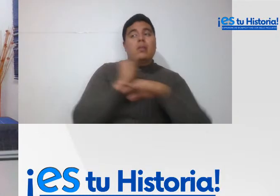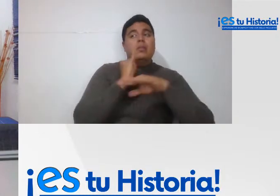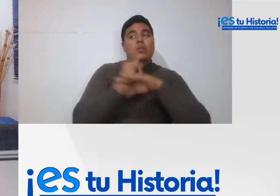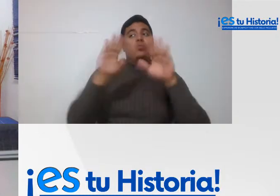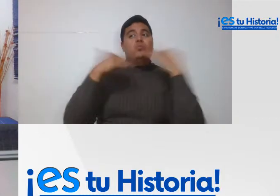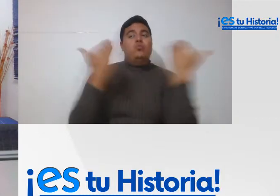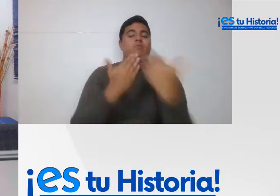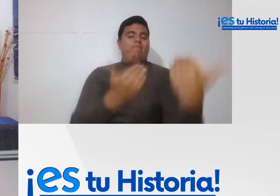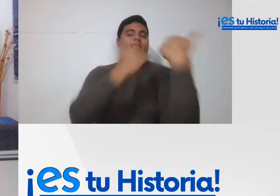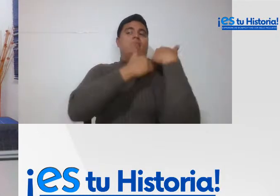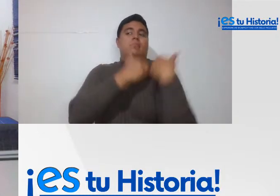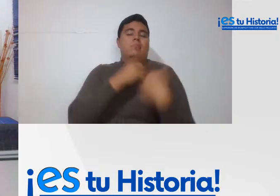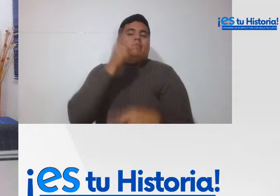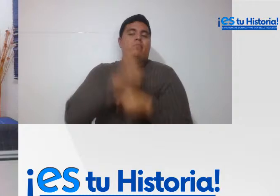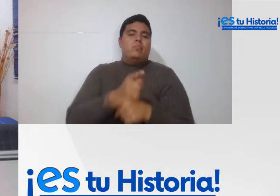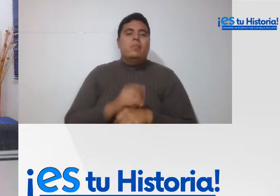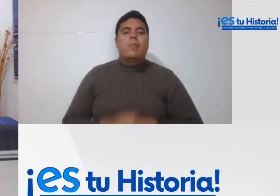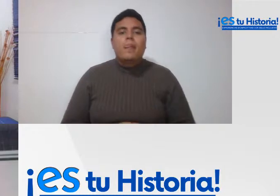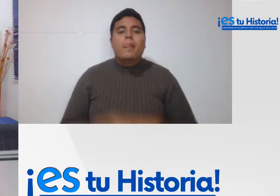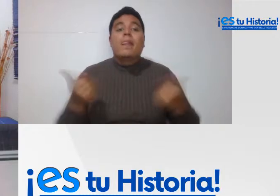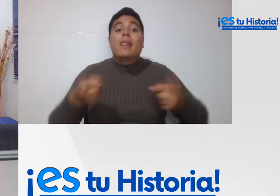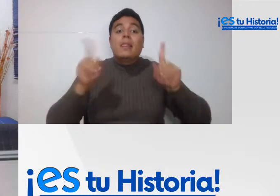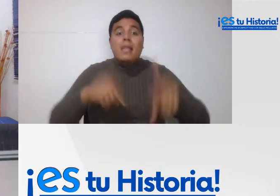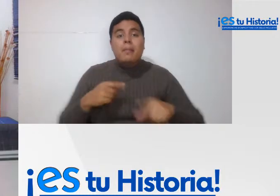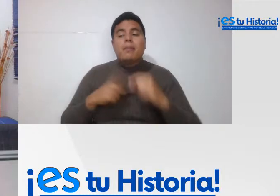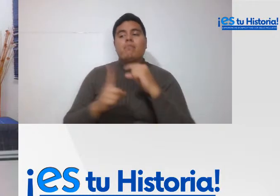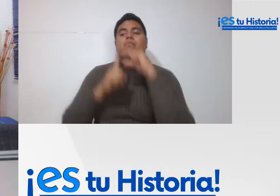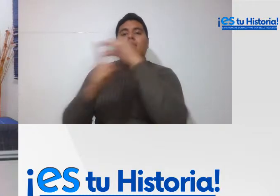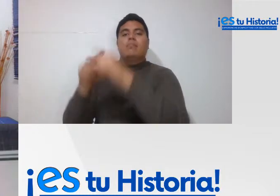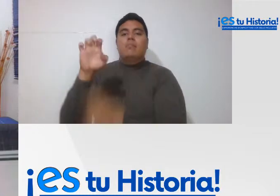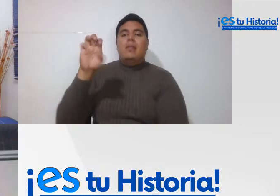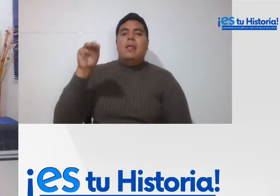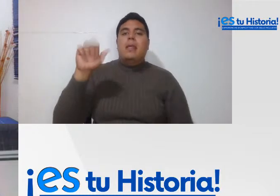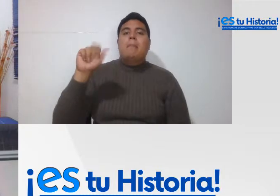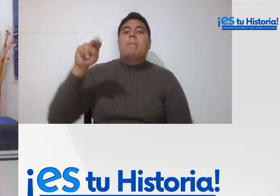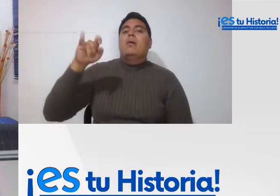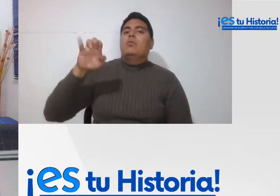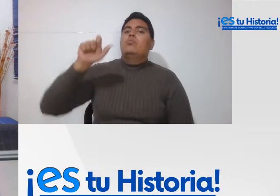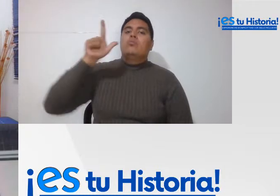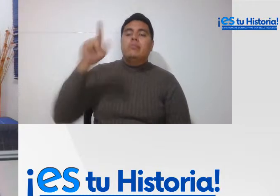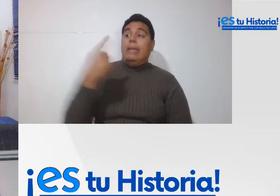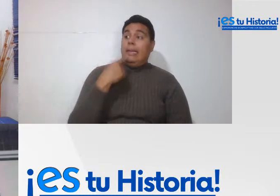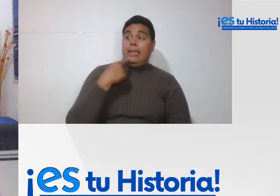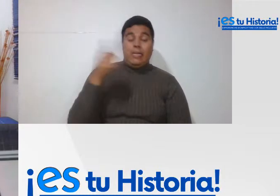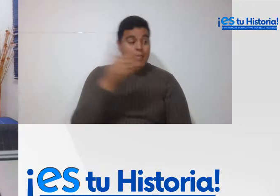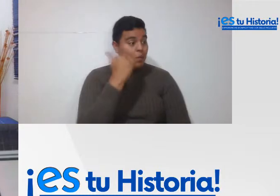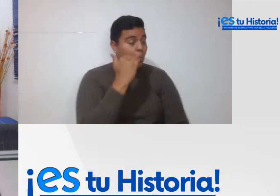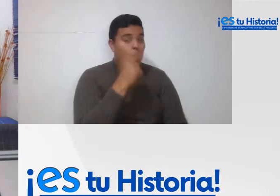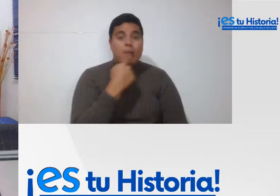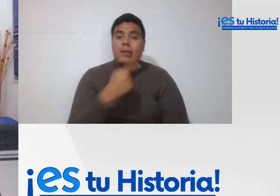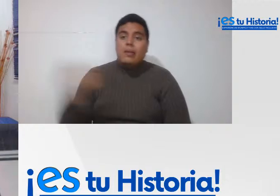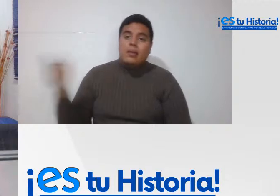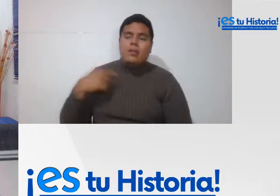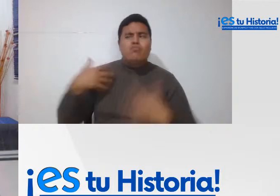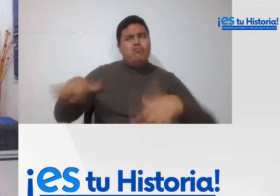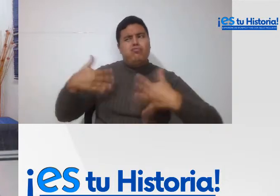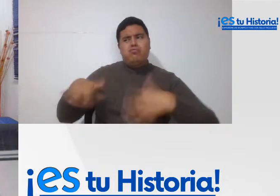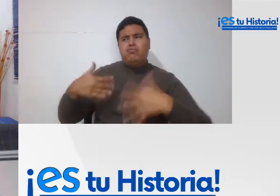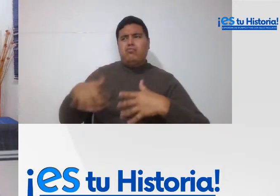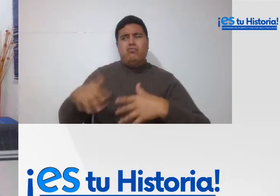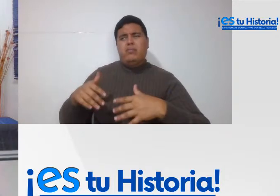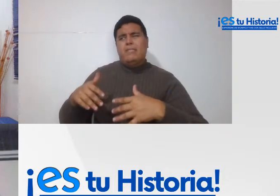Juliet también dice, le mando un mensaje a Emanuel. Dice, Emanuel, admiración total por ti. Gracias por transmitir tu luz a través de tus palabras y